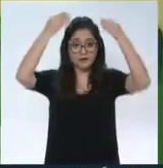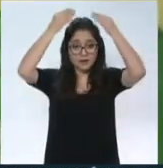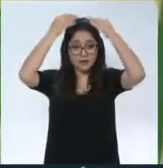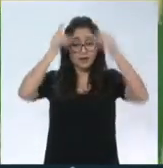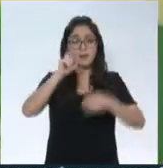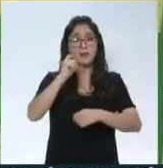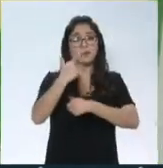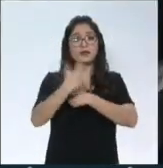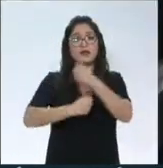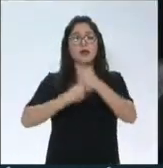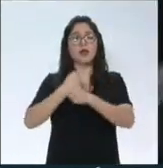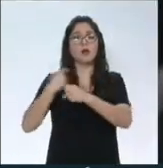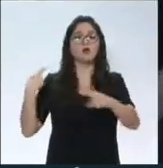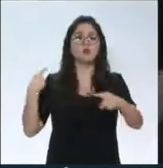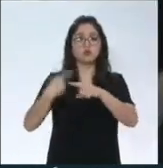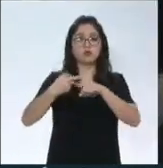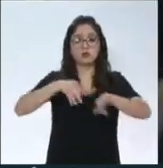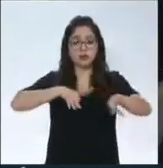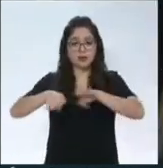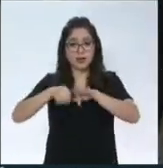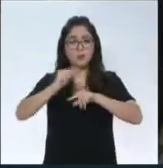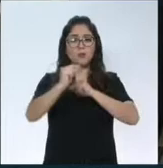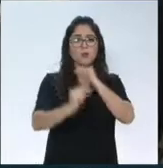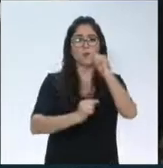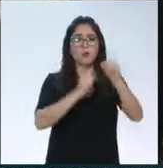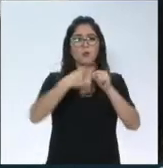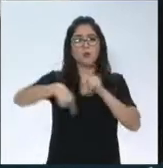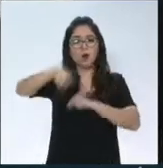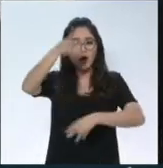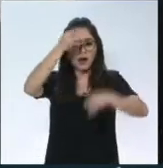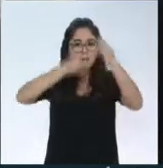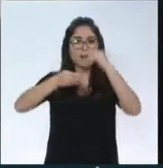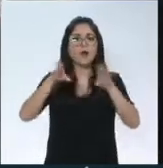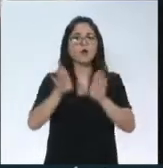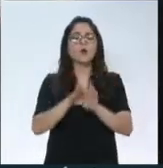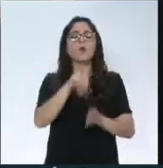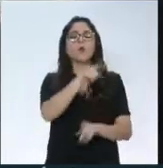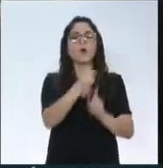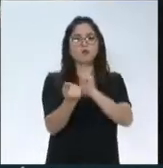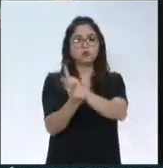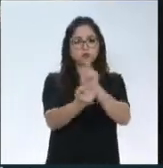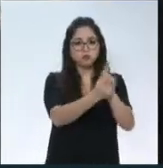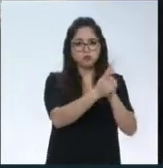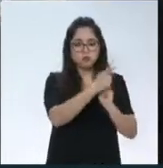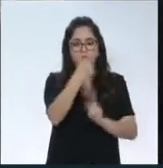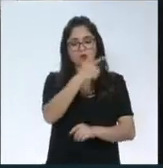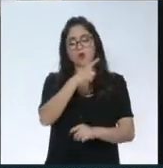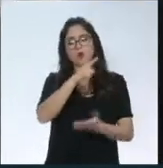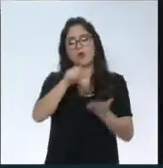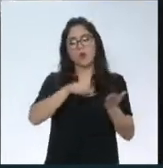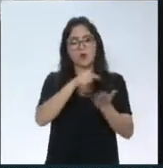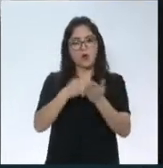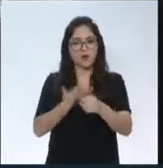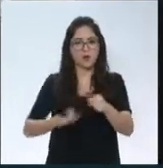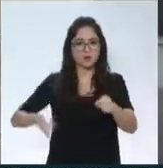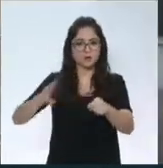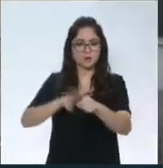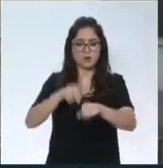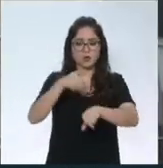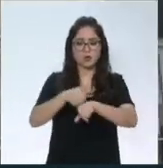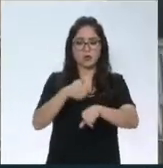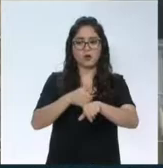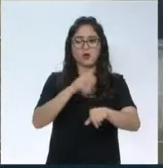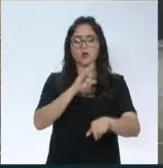27 años trabajando y aprendiendo en cada experiencia que descubren los pacientes de la Clínica de Unidad Familiar número 43